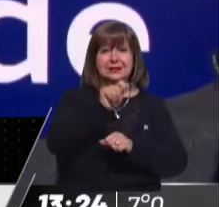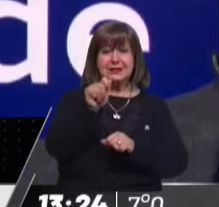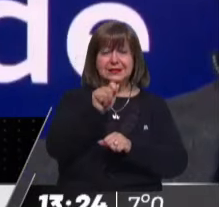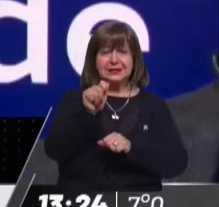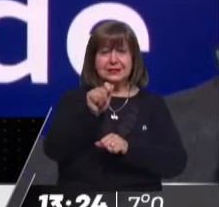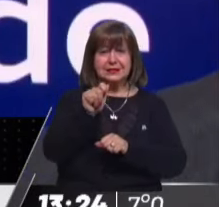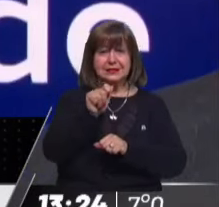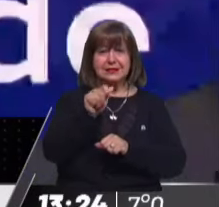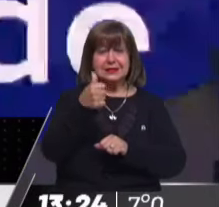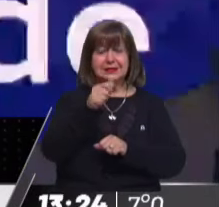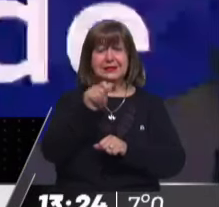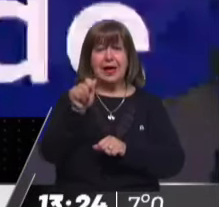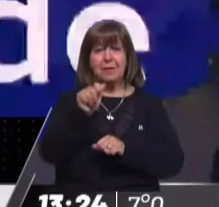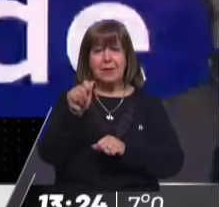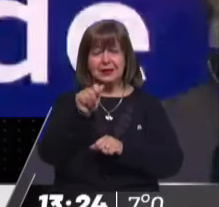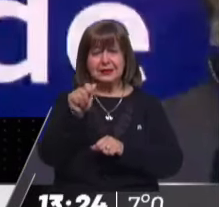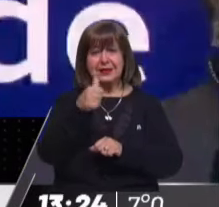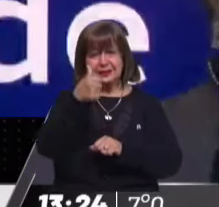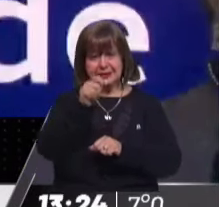en suspenso,